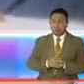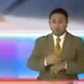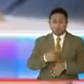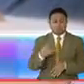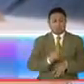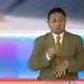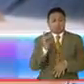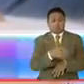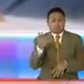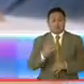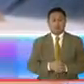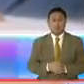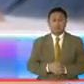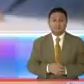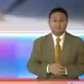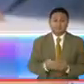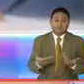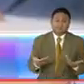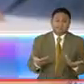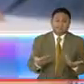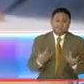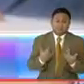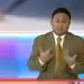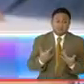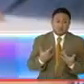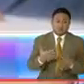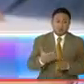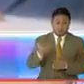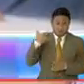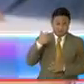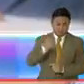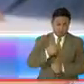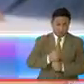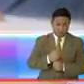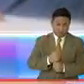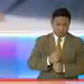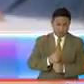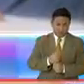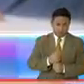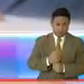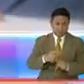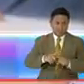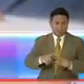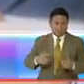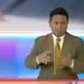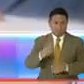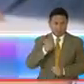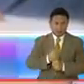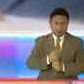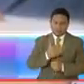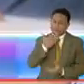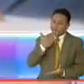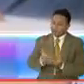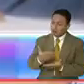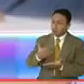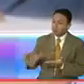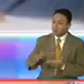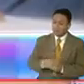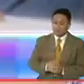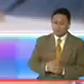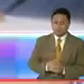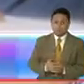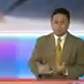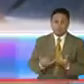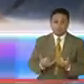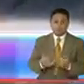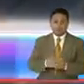dejó. Y entonces yo trabajaba en ese entonces, pero me mandaron del trabajo. Ahora